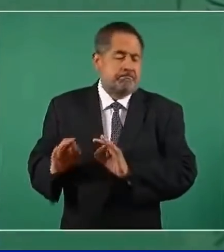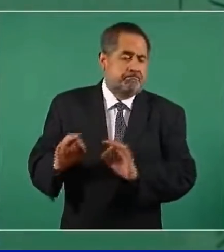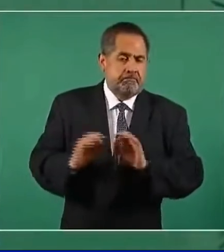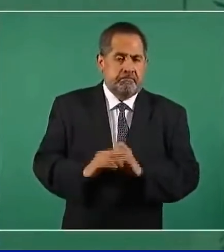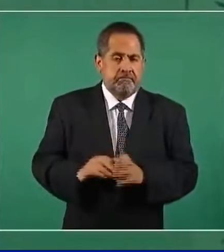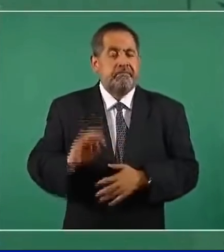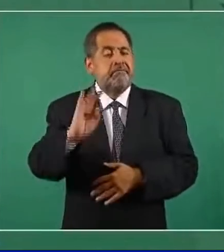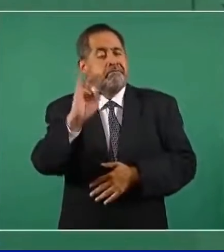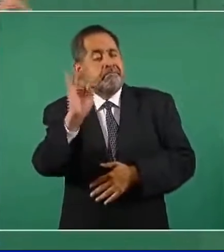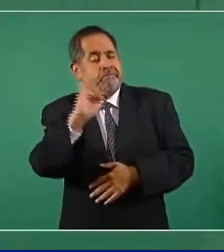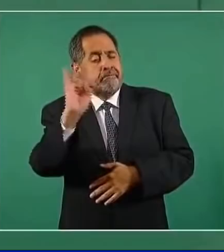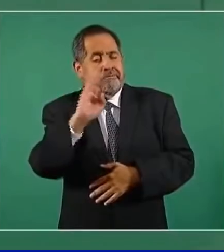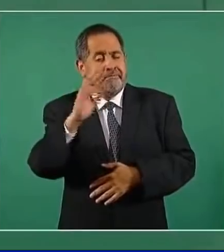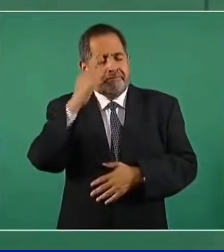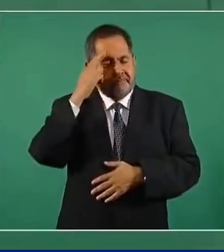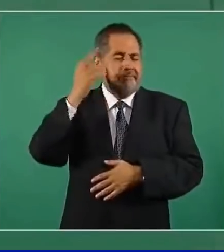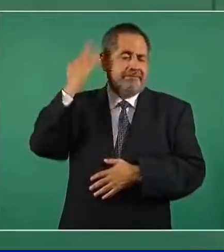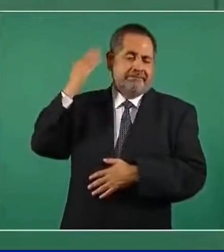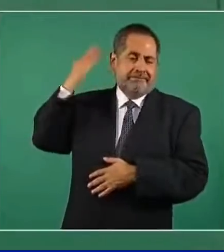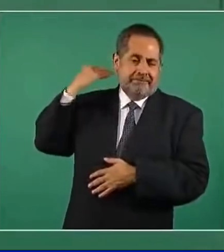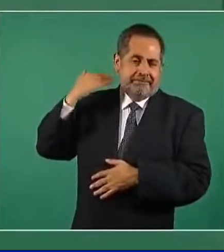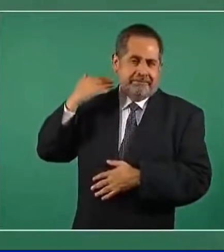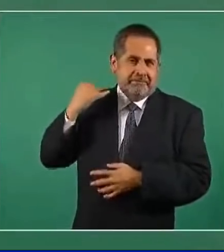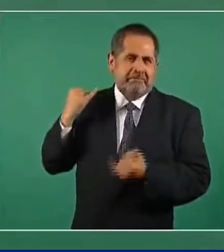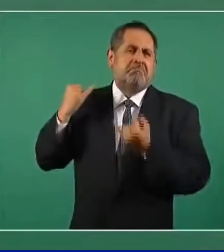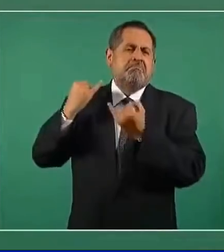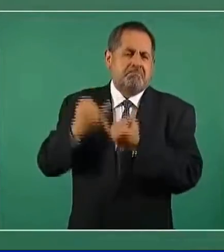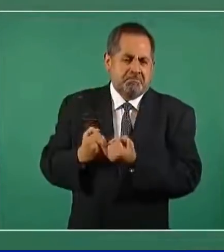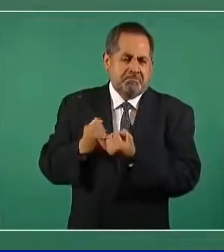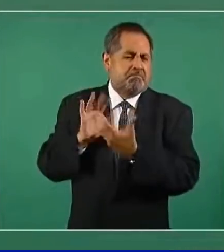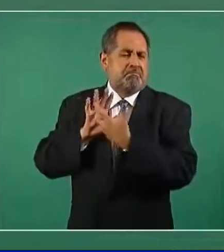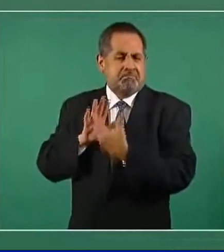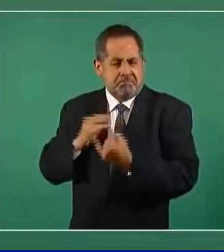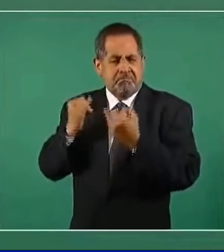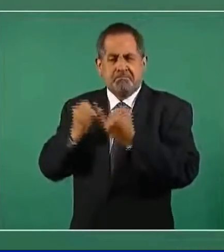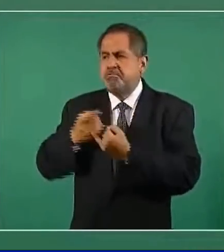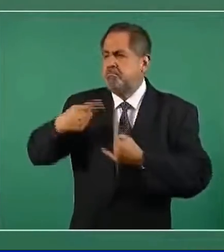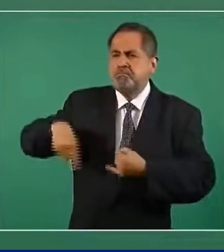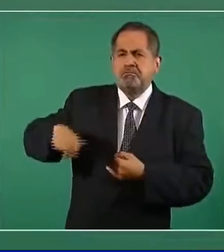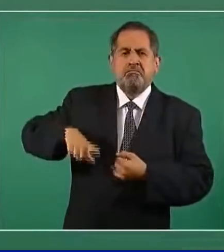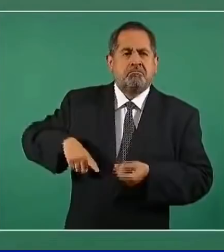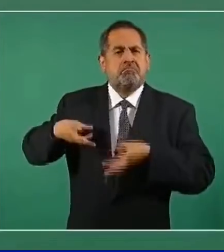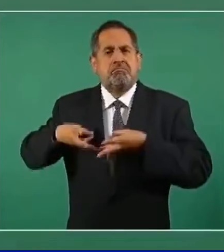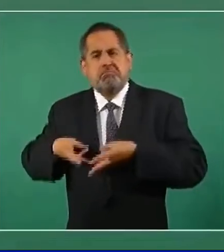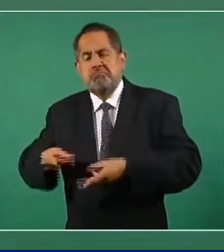continuado con el mismo tren de gastos,